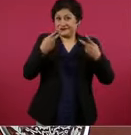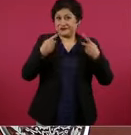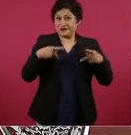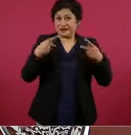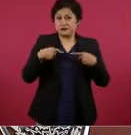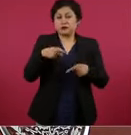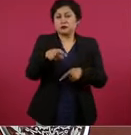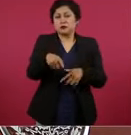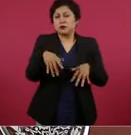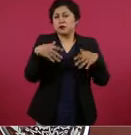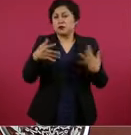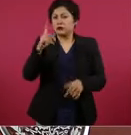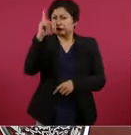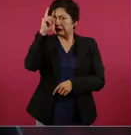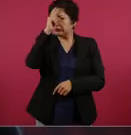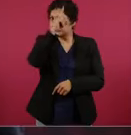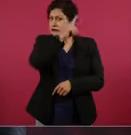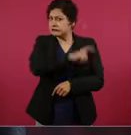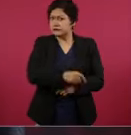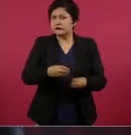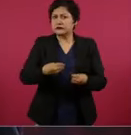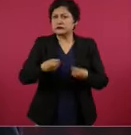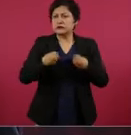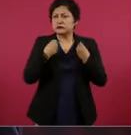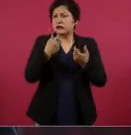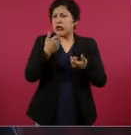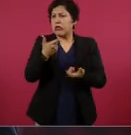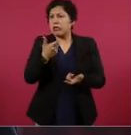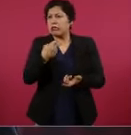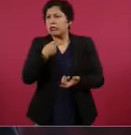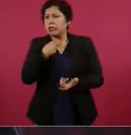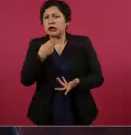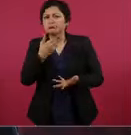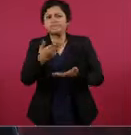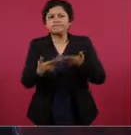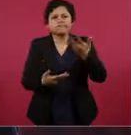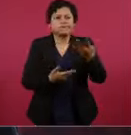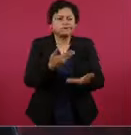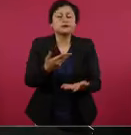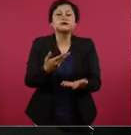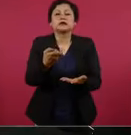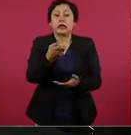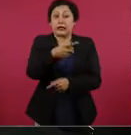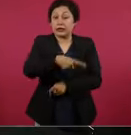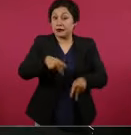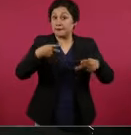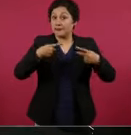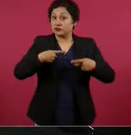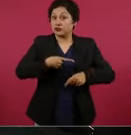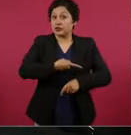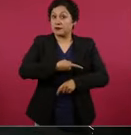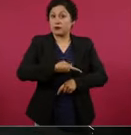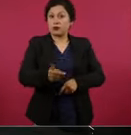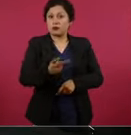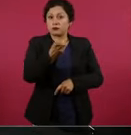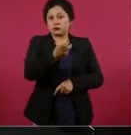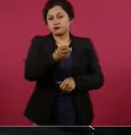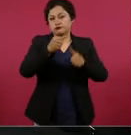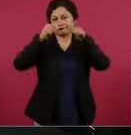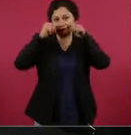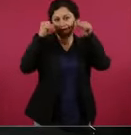recursos económicos, la gente más pobre. Entonces, se está avanzando en eso y